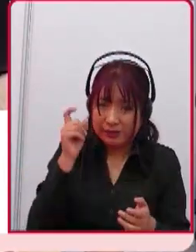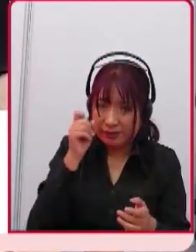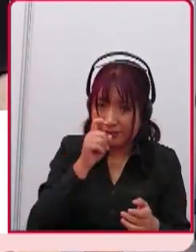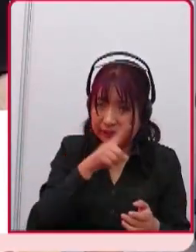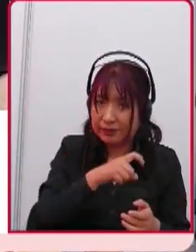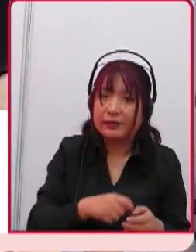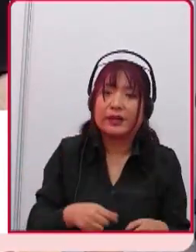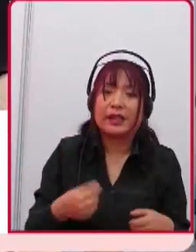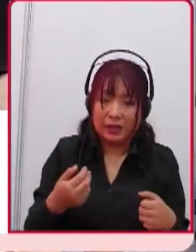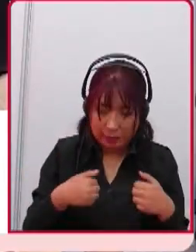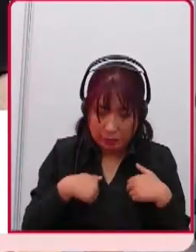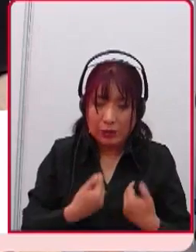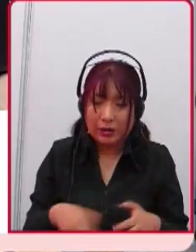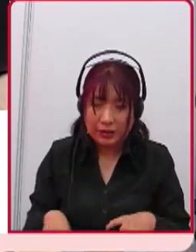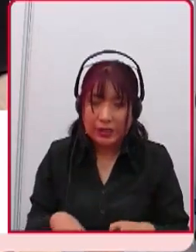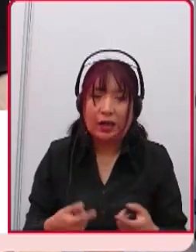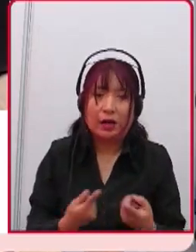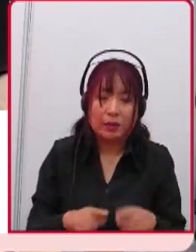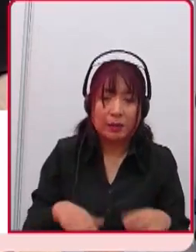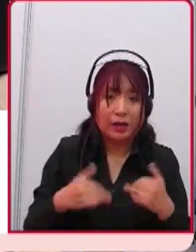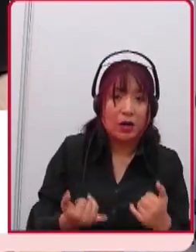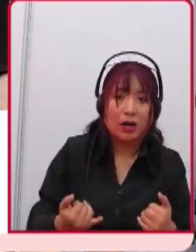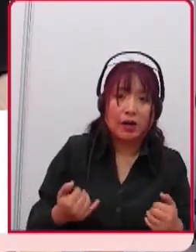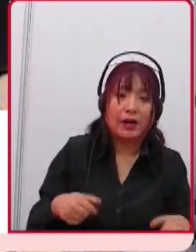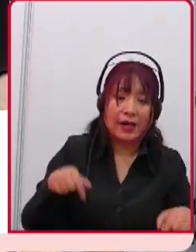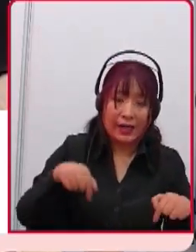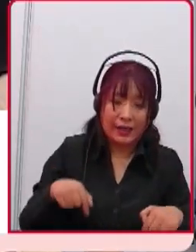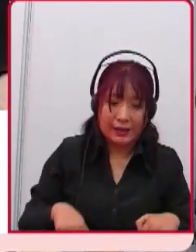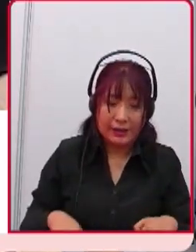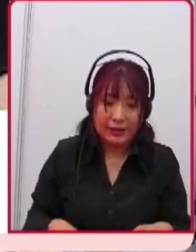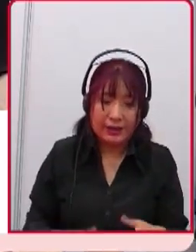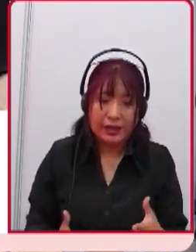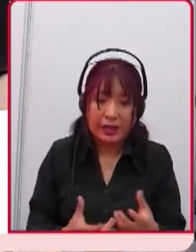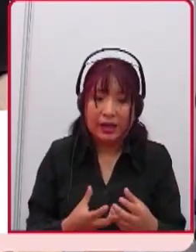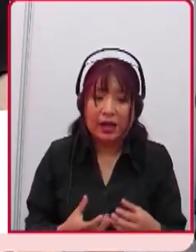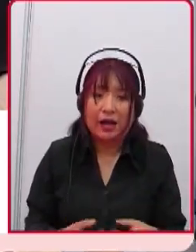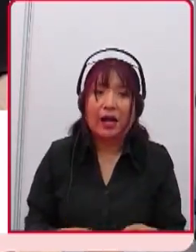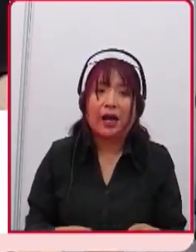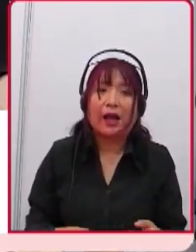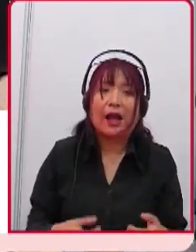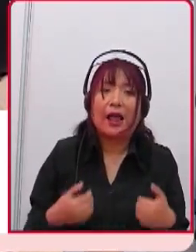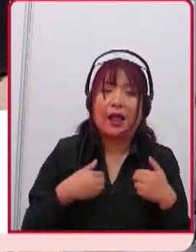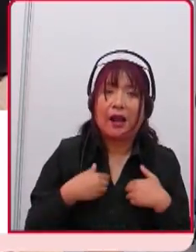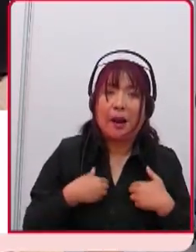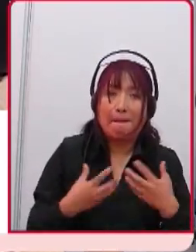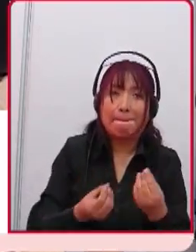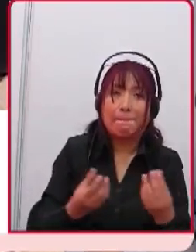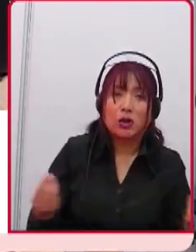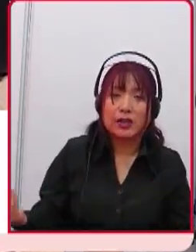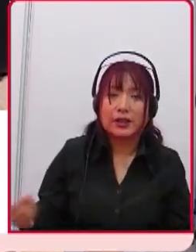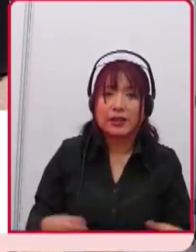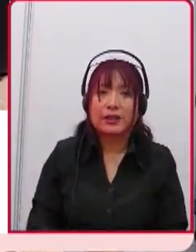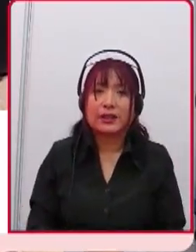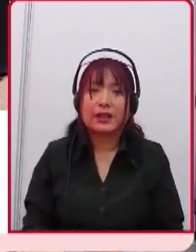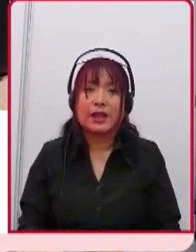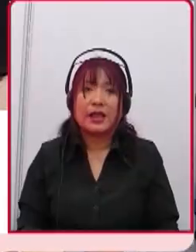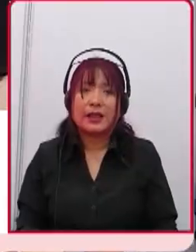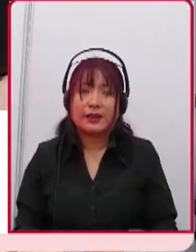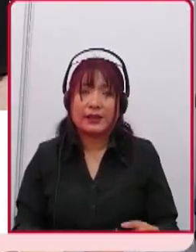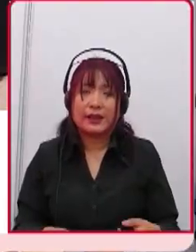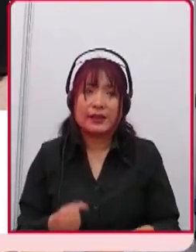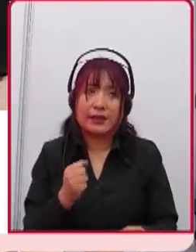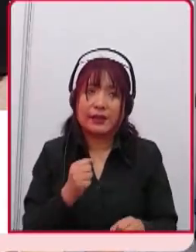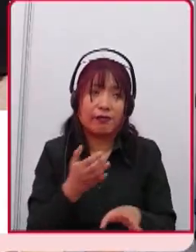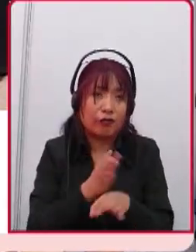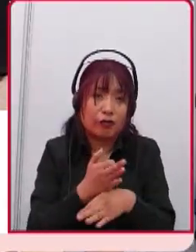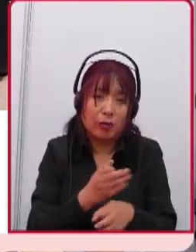ya sea de Bocaminas, se podrían presentar ya muchas alternativas dependiendo de ello. Una de ellas, estábamos viendo también,